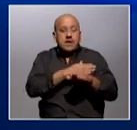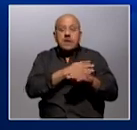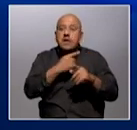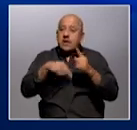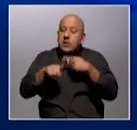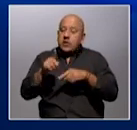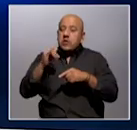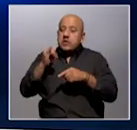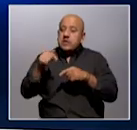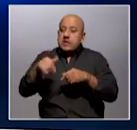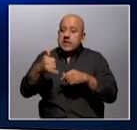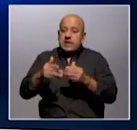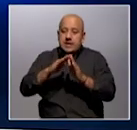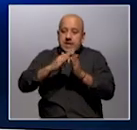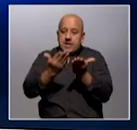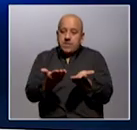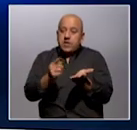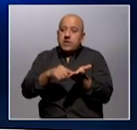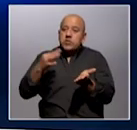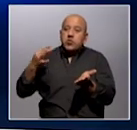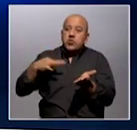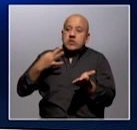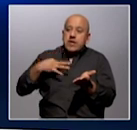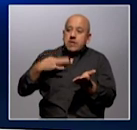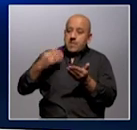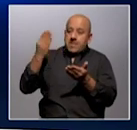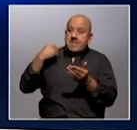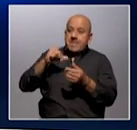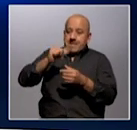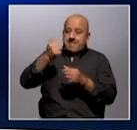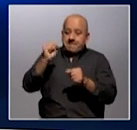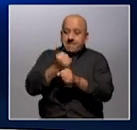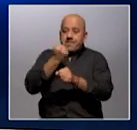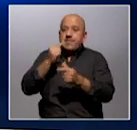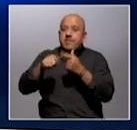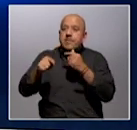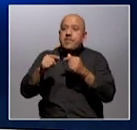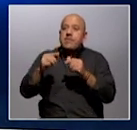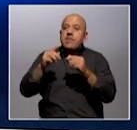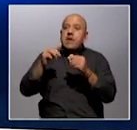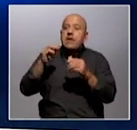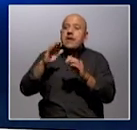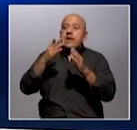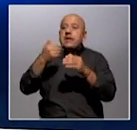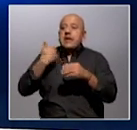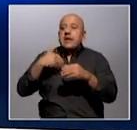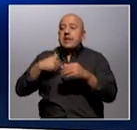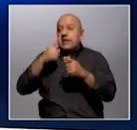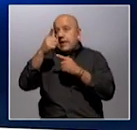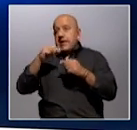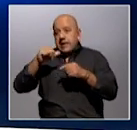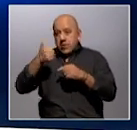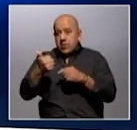lo que tiene este libro este libro desde hace unos años ganó el gran premio al hija que es el premio de algún libro alguno en argentina el más prestigioso